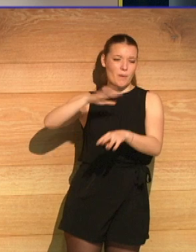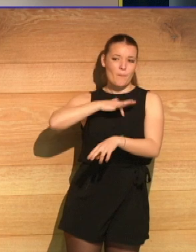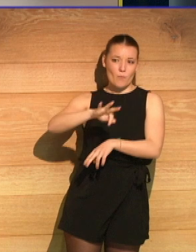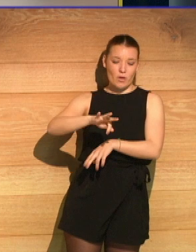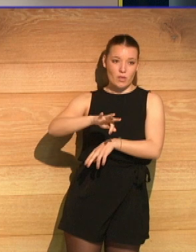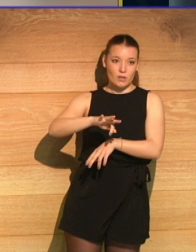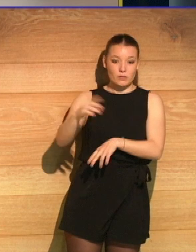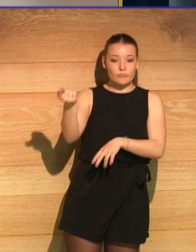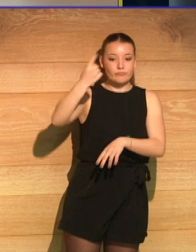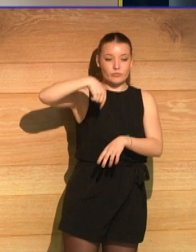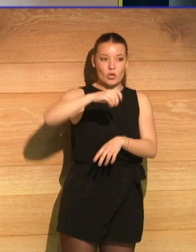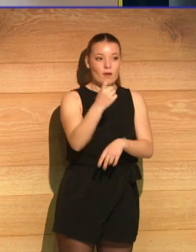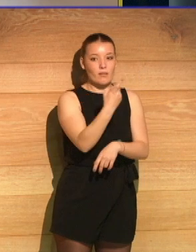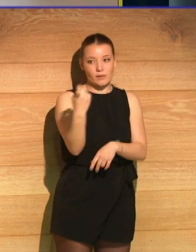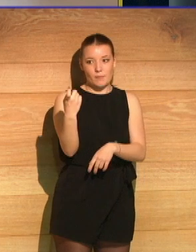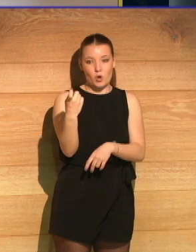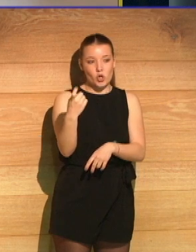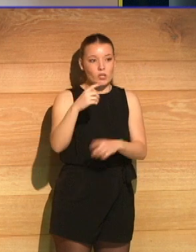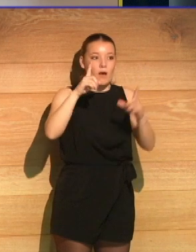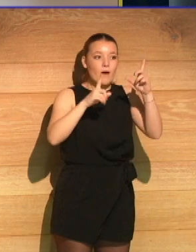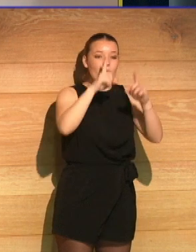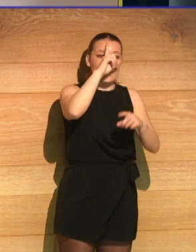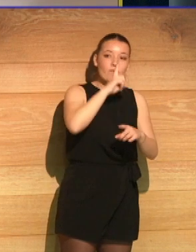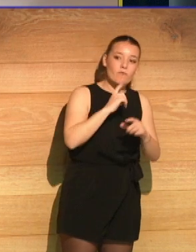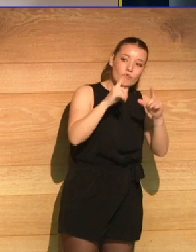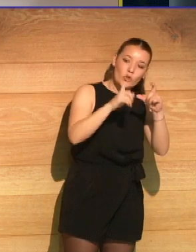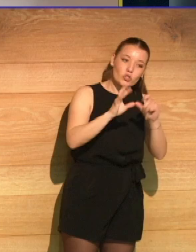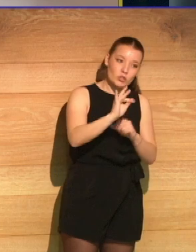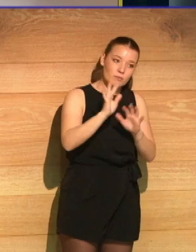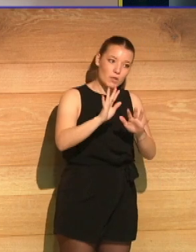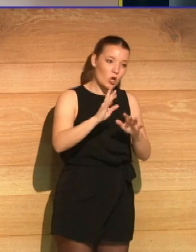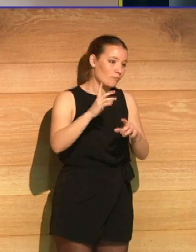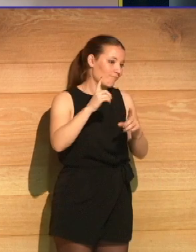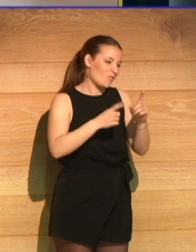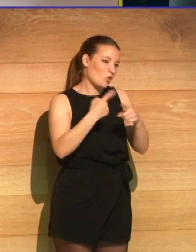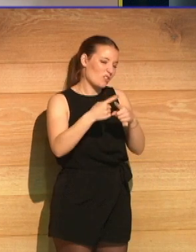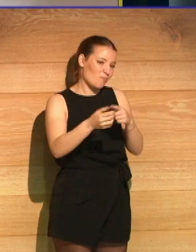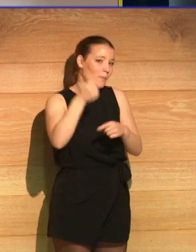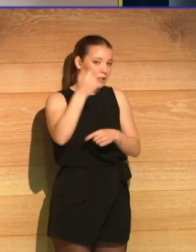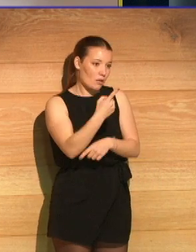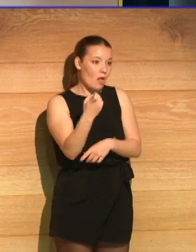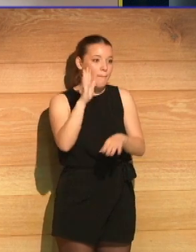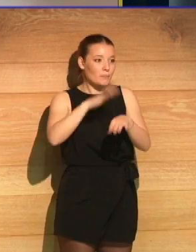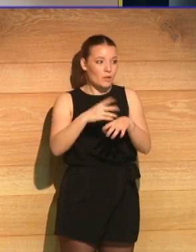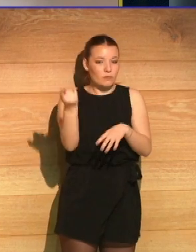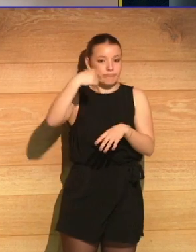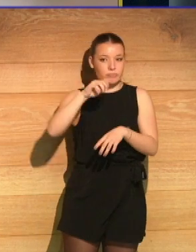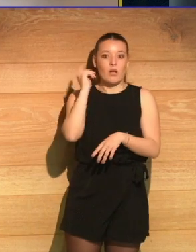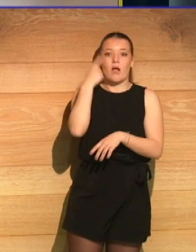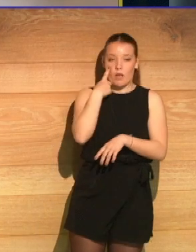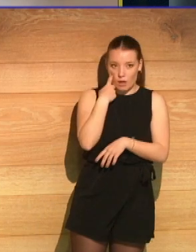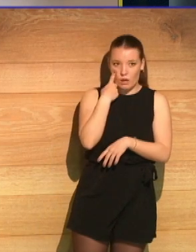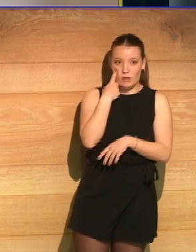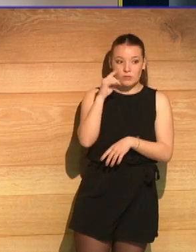complejo que las fotos de los osos polares en los polos derritiéndose, ¿no? Pero también que tenemos una gran capacidad